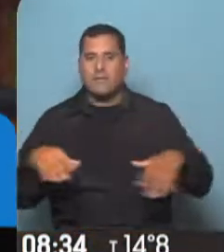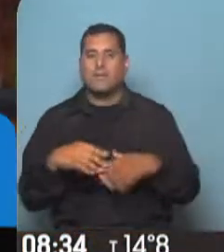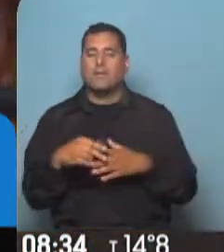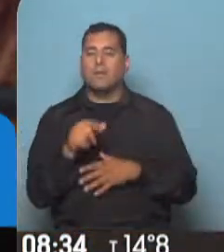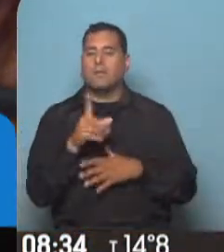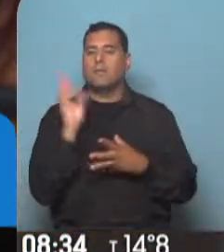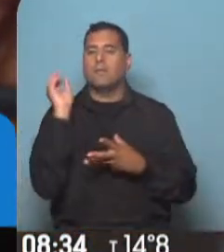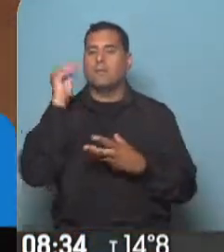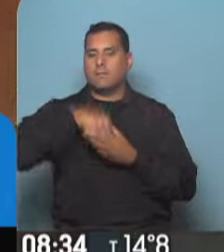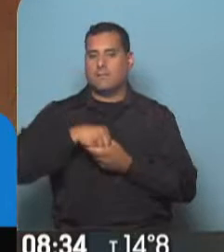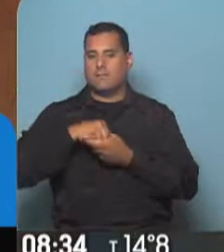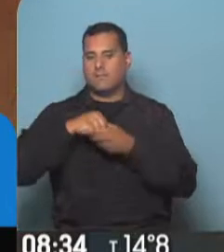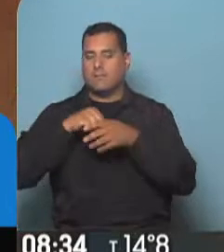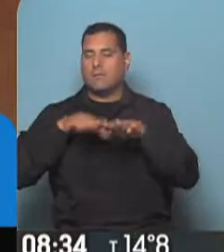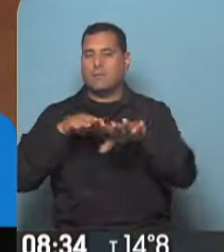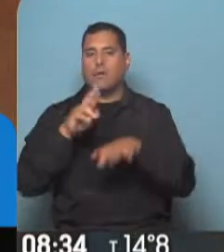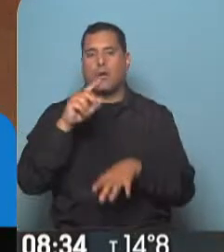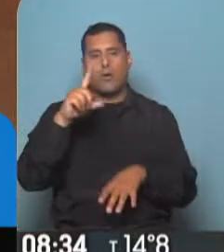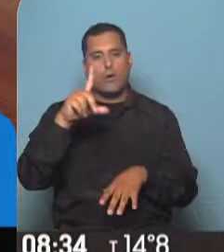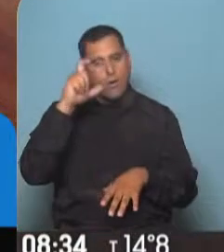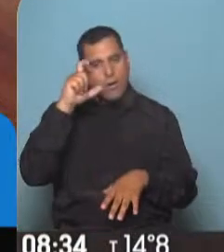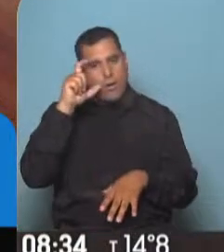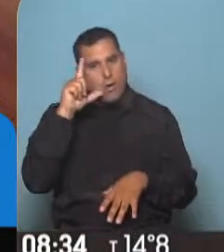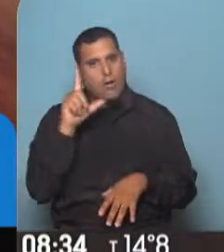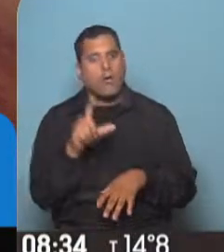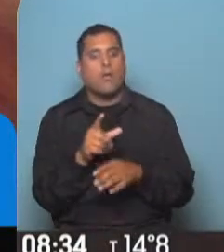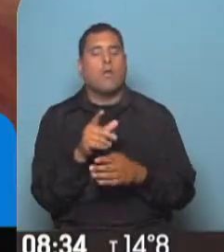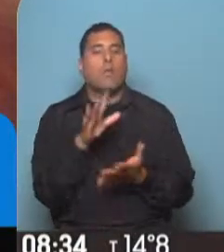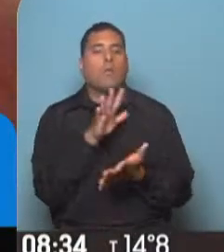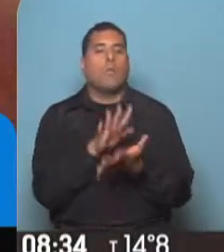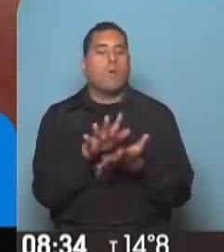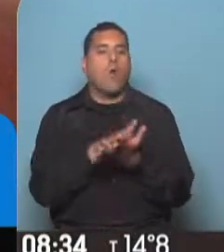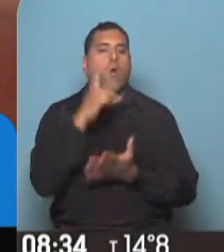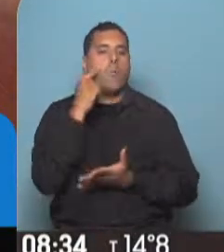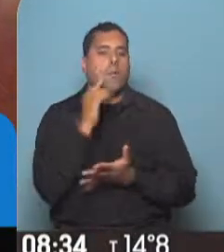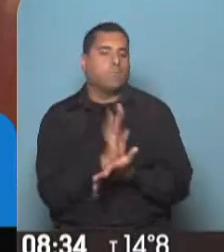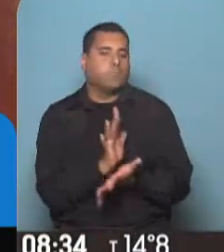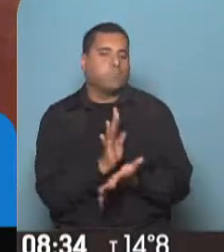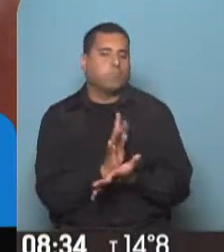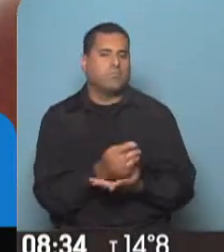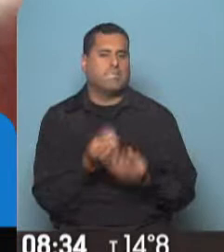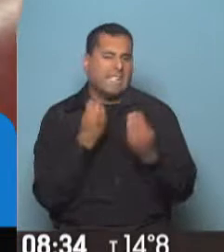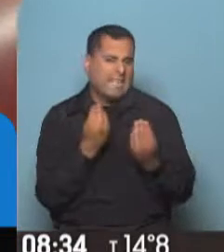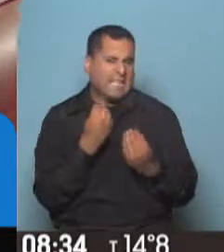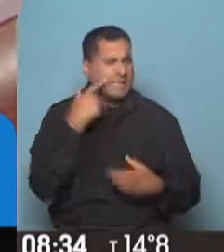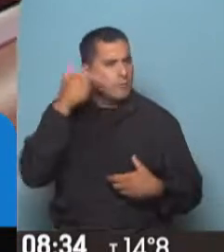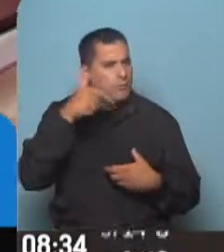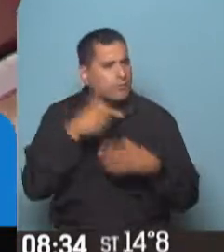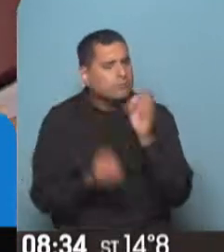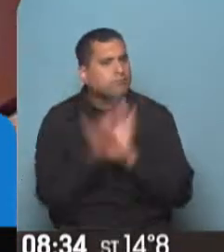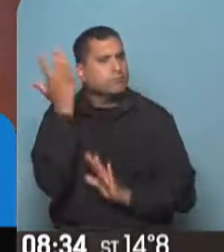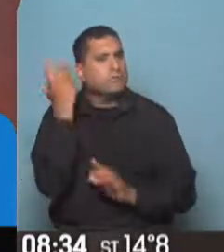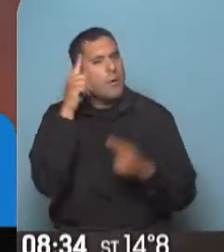cuestión del rol del nuevo hombre como está juan carlos cultas buen día muy bien por la invitación bueno qué significa este instituto cuál es el